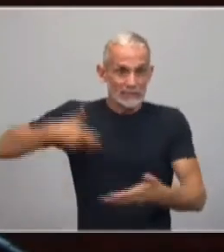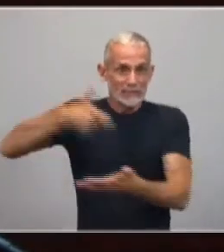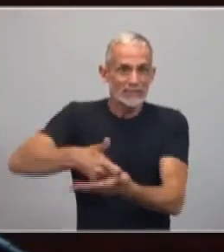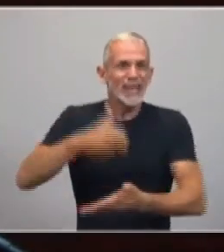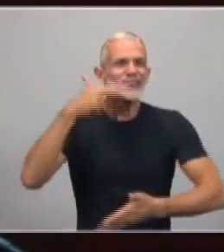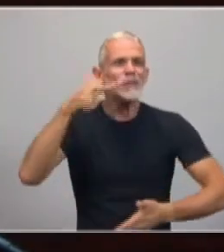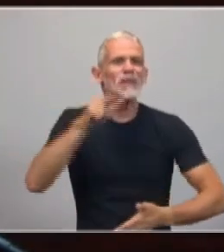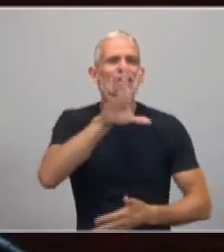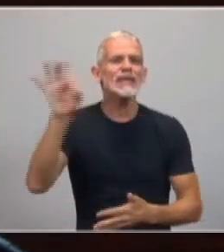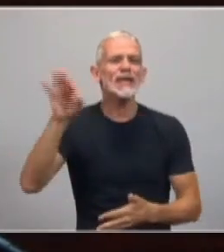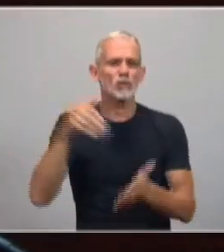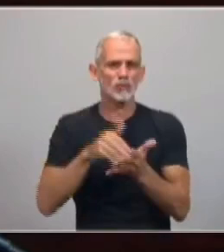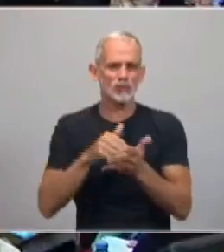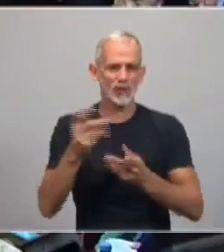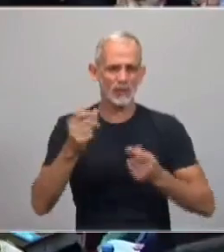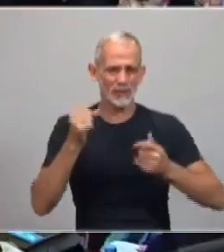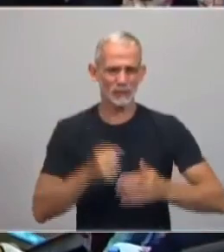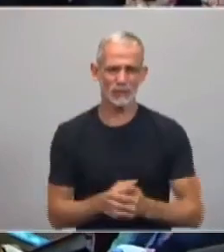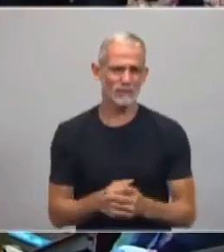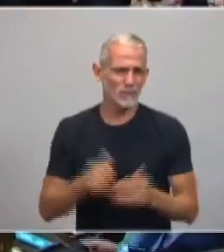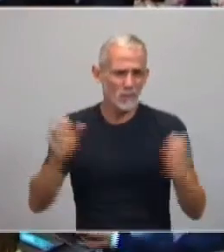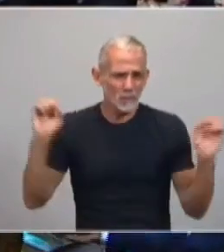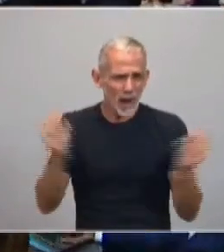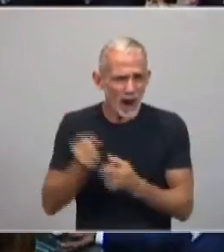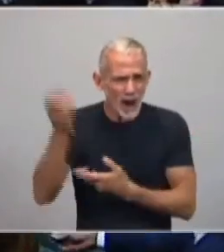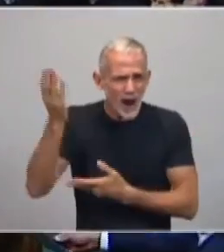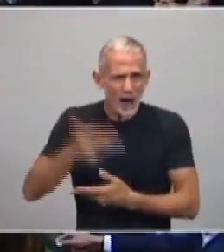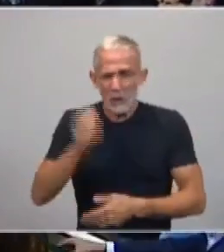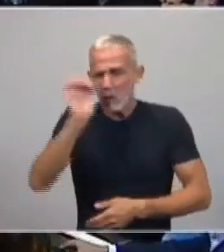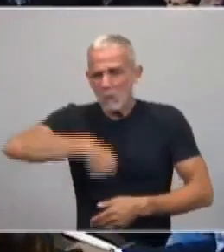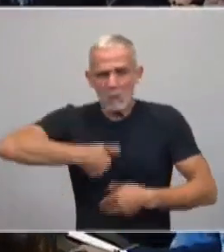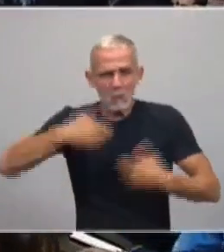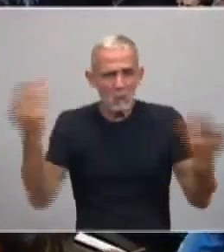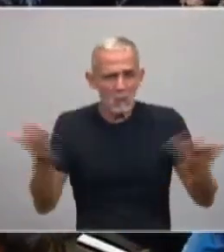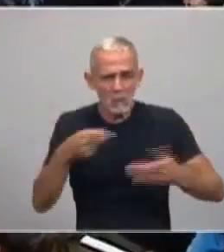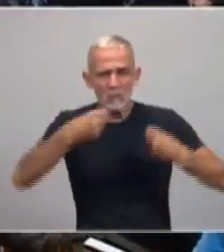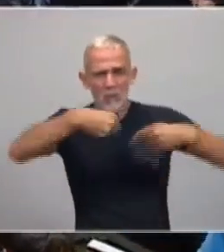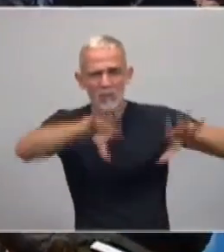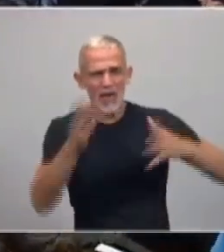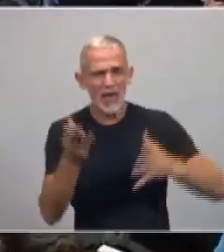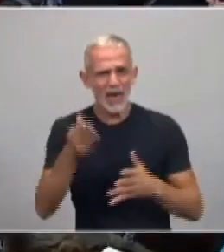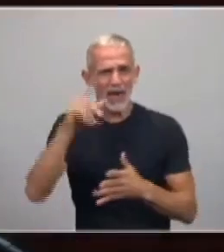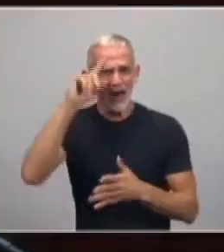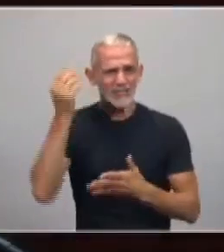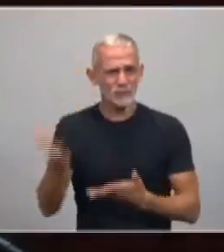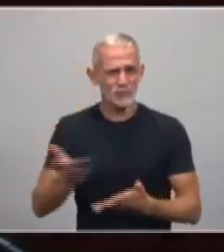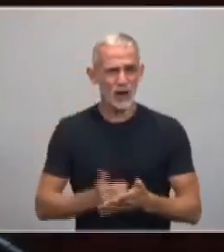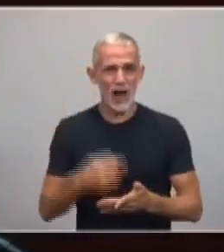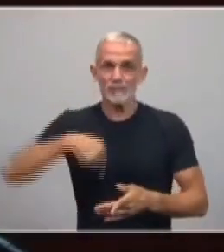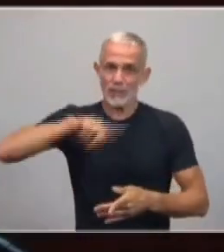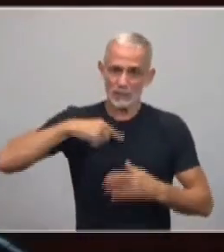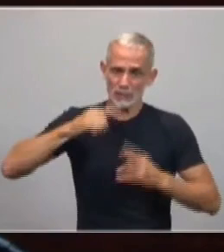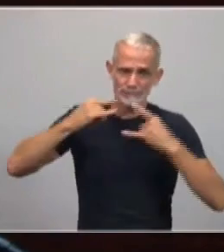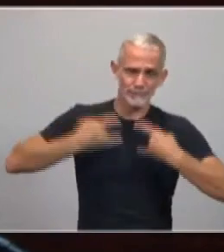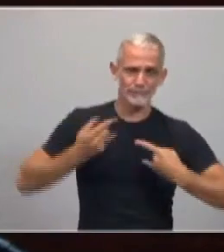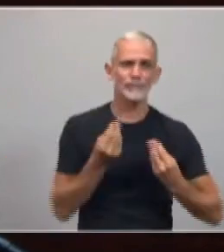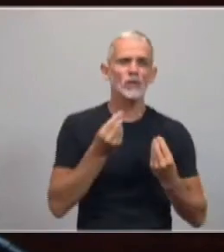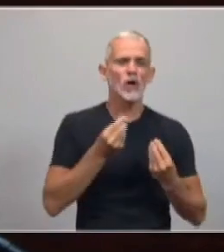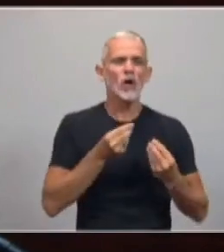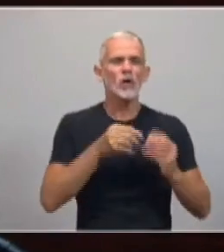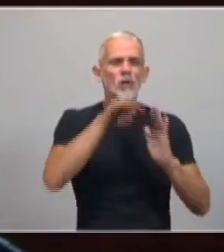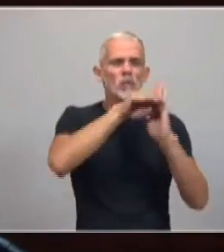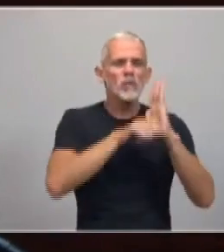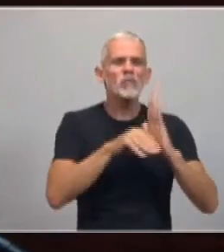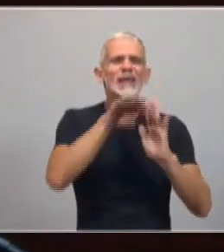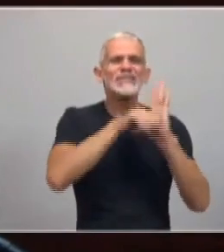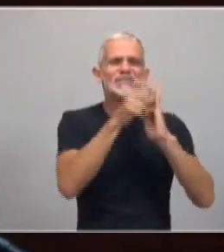de pesos. La crueldad y la indiferencia parecen no tener límites. Tuvimos que ampliar el vademécum